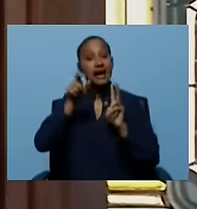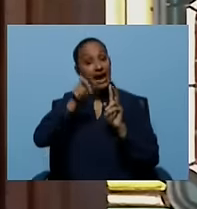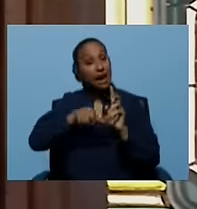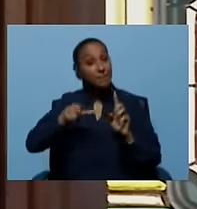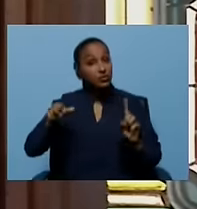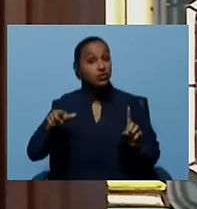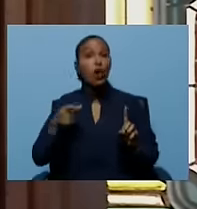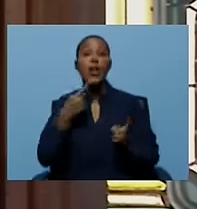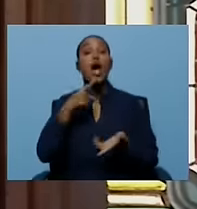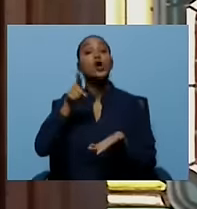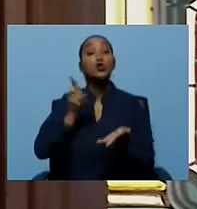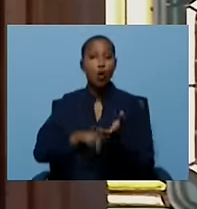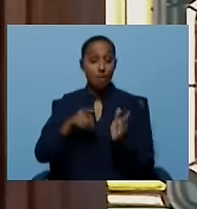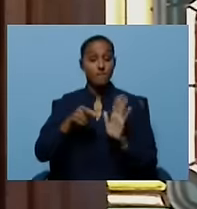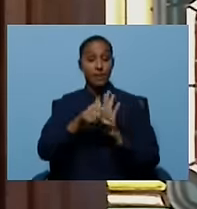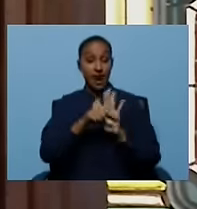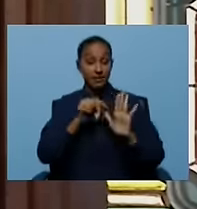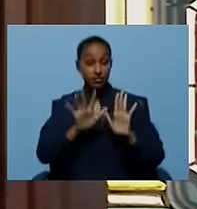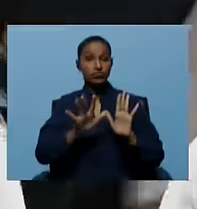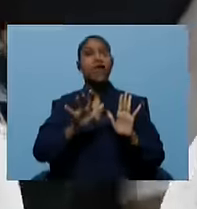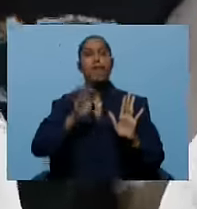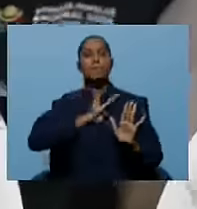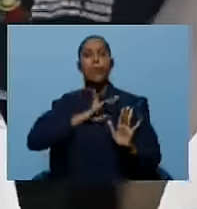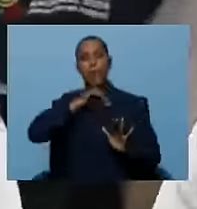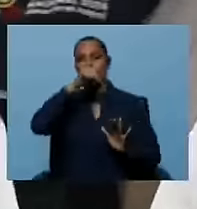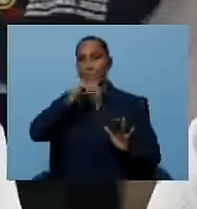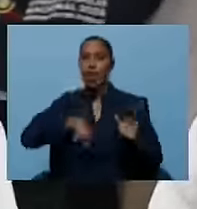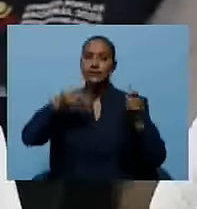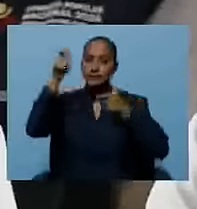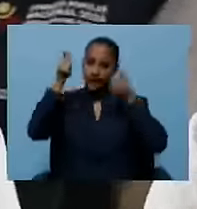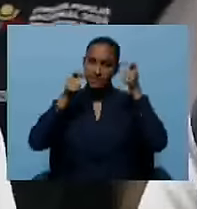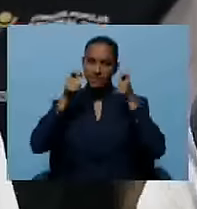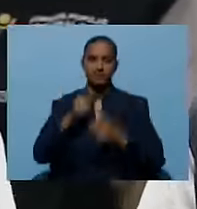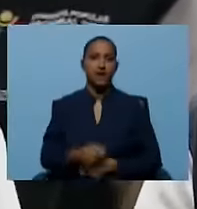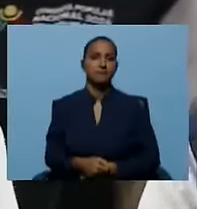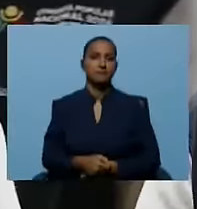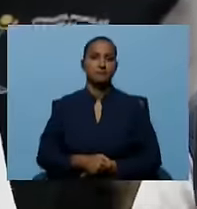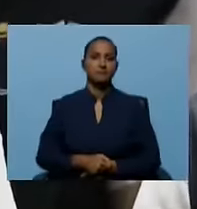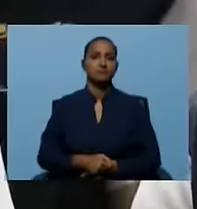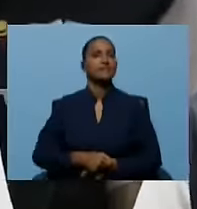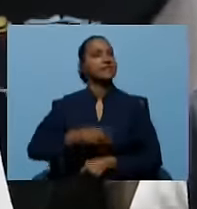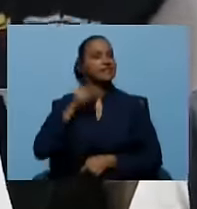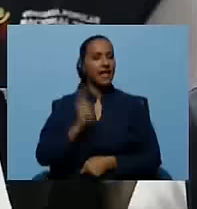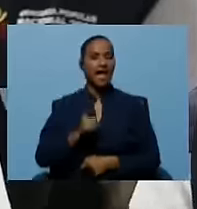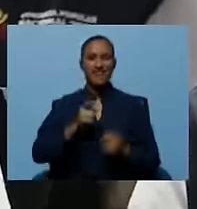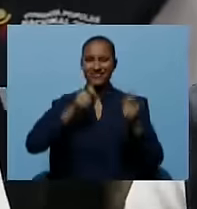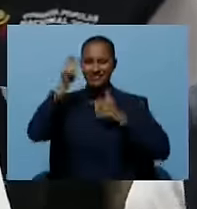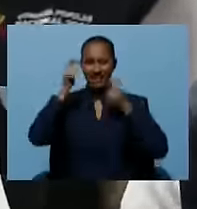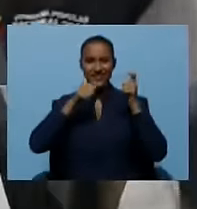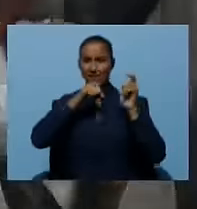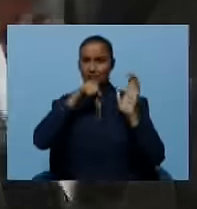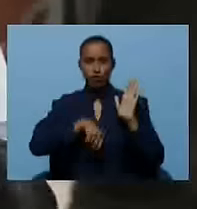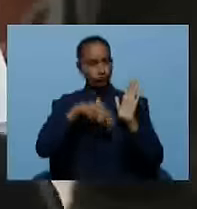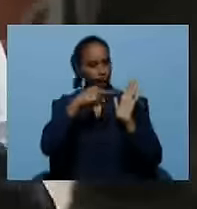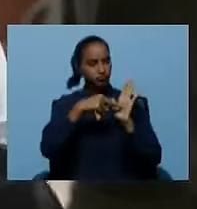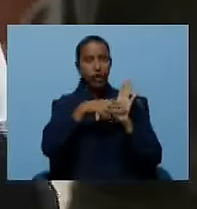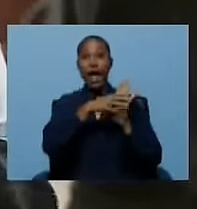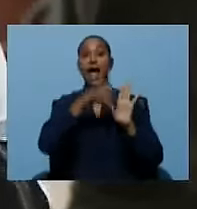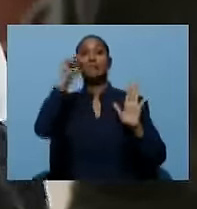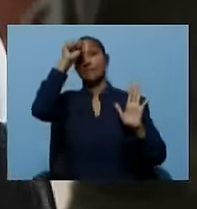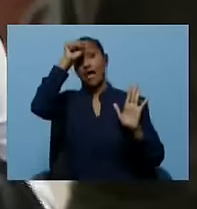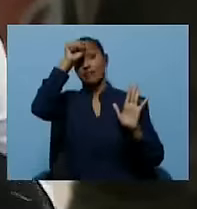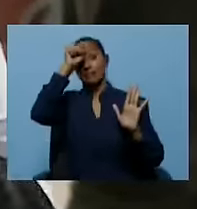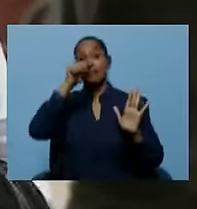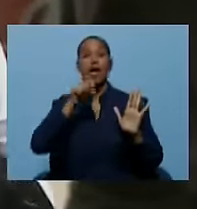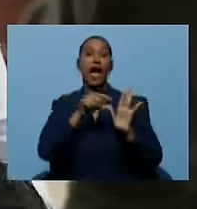artículo 5 es chavista, Diosdado. Debe ser declarado chavista de manera automática. Porque el artículo 5